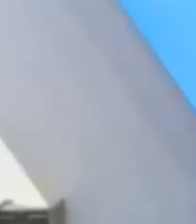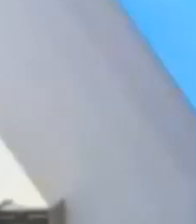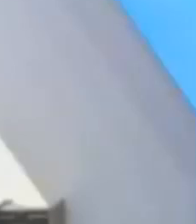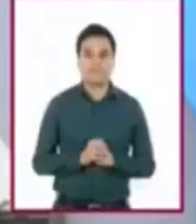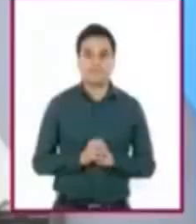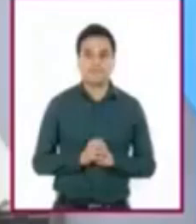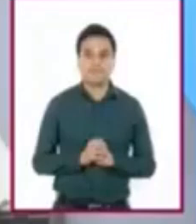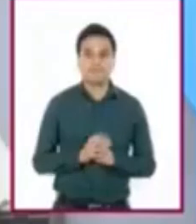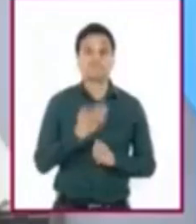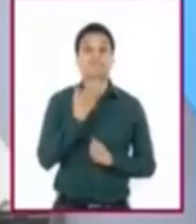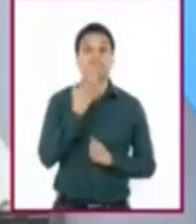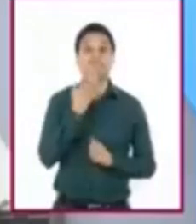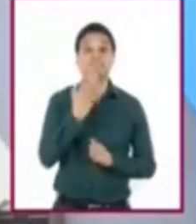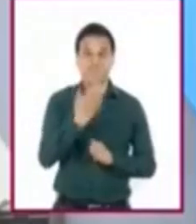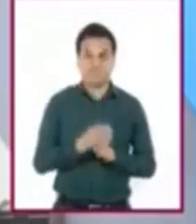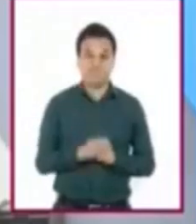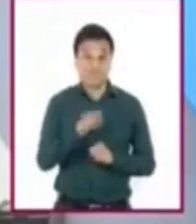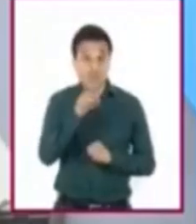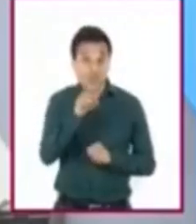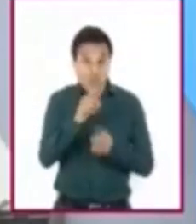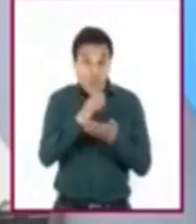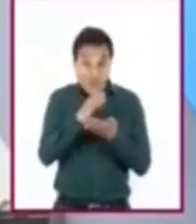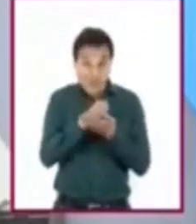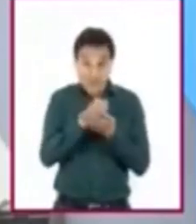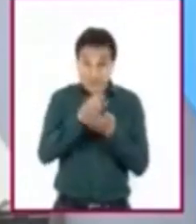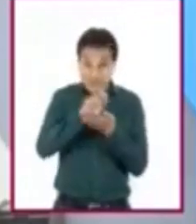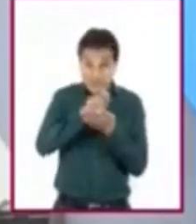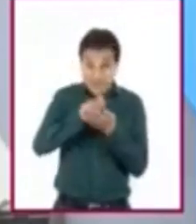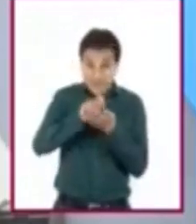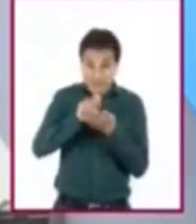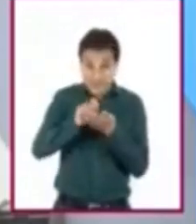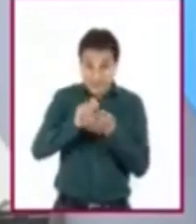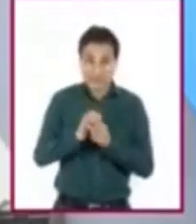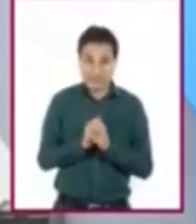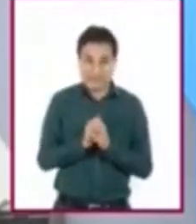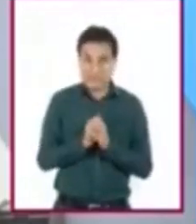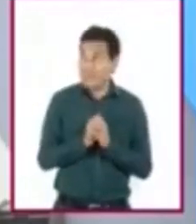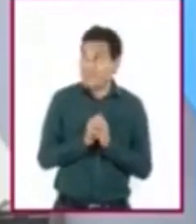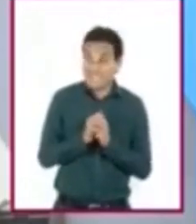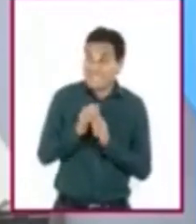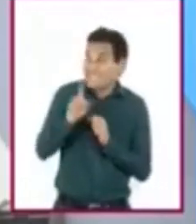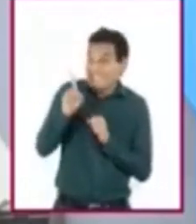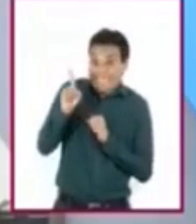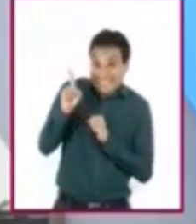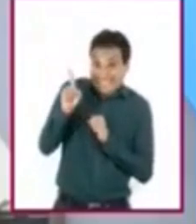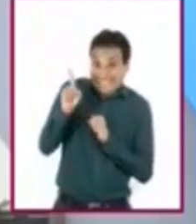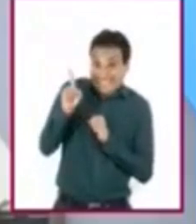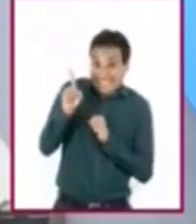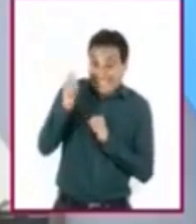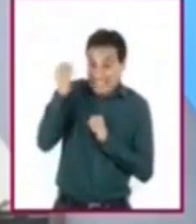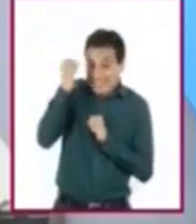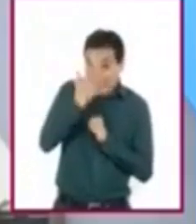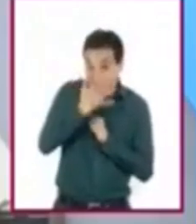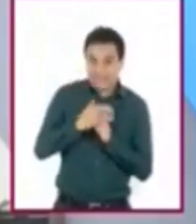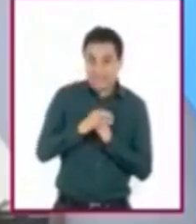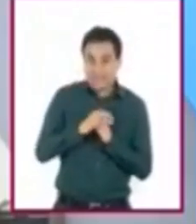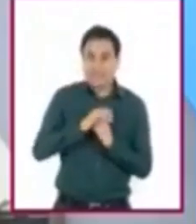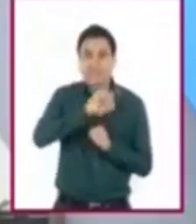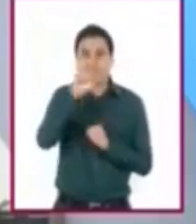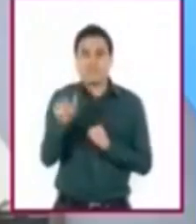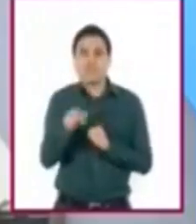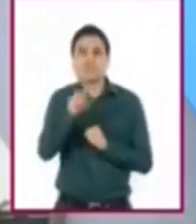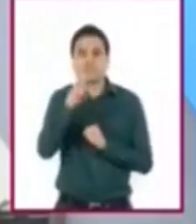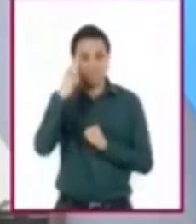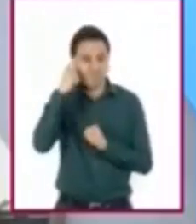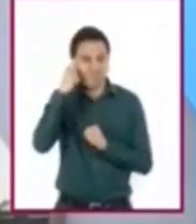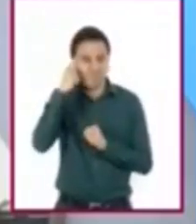Muy bien, en su cuaderno, al finalizar la clase, hagan una descripción de lo que vieron e intenten crear una historia de lo que